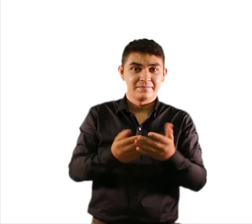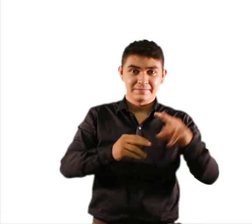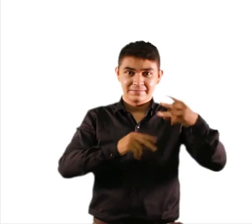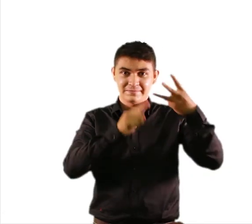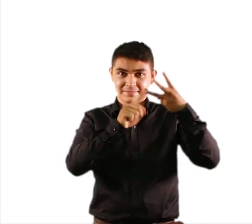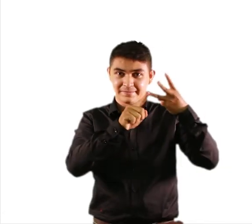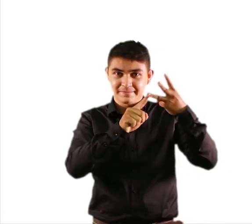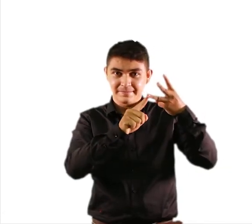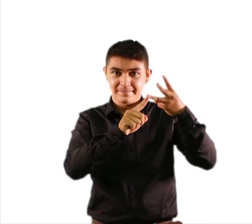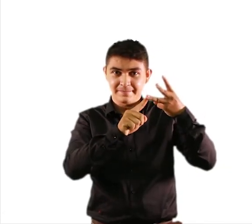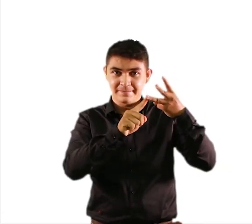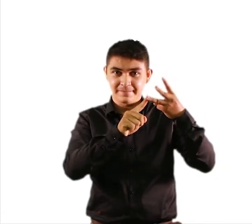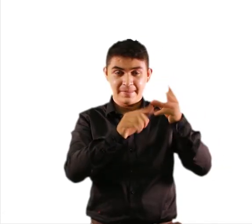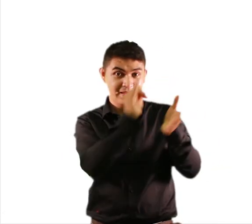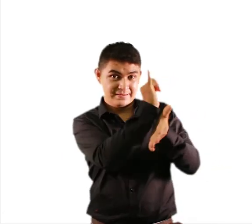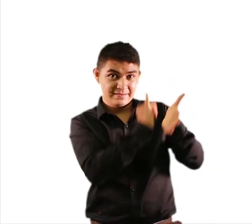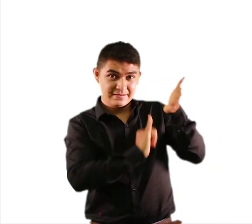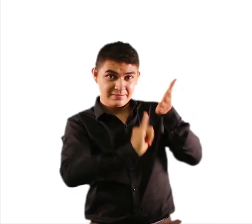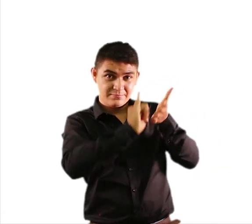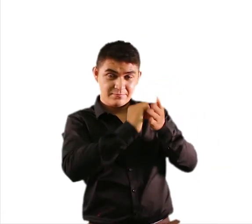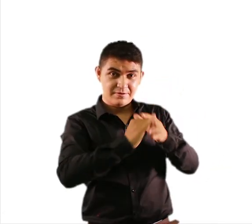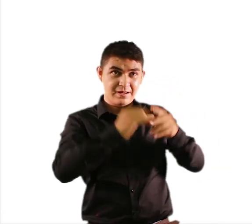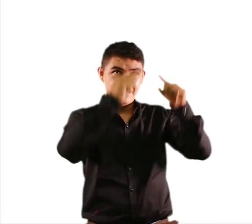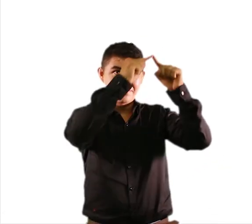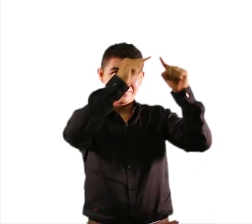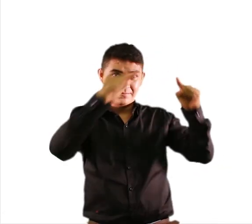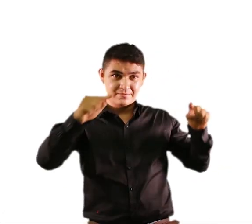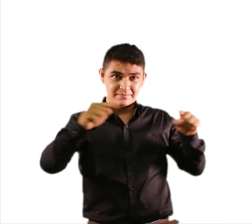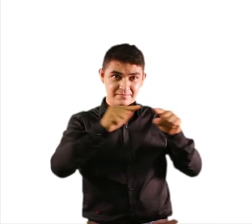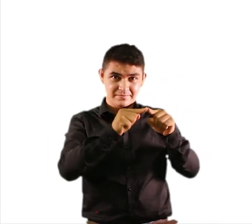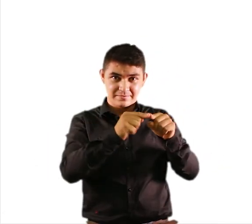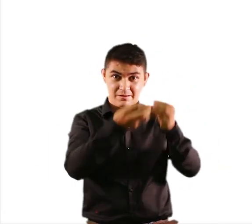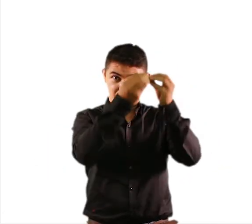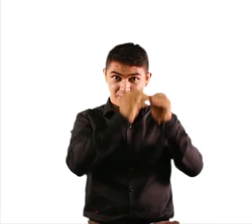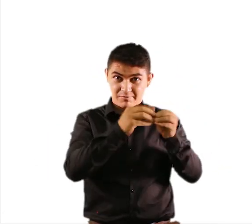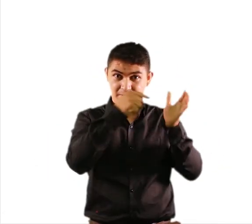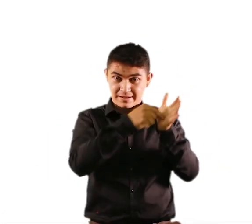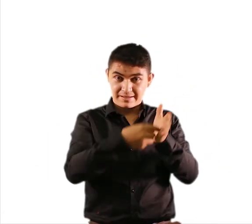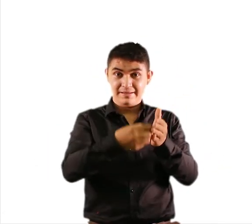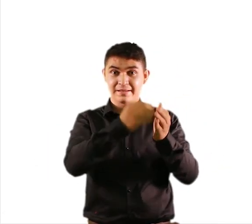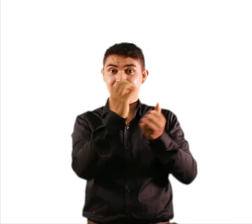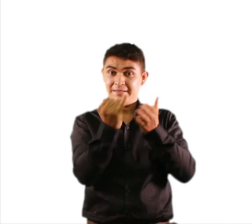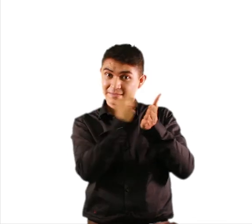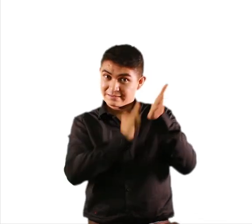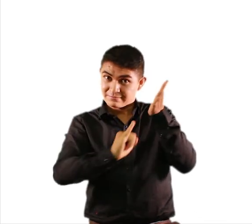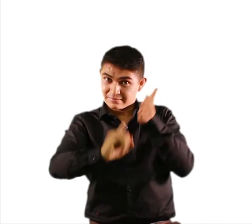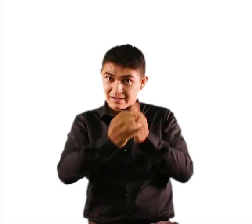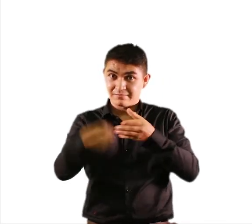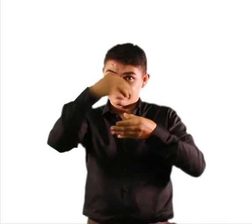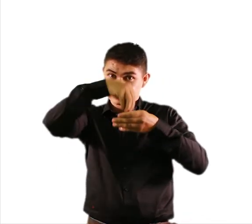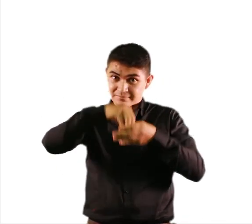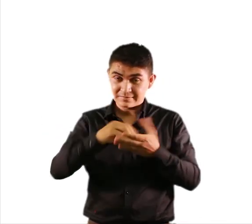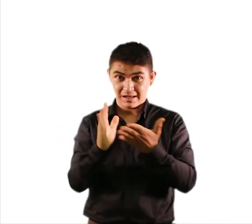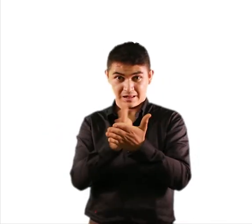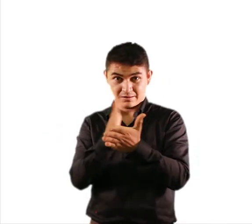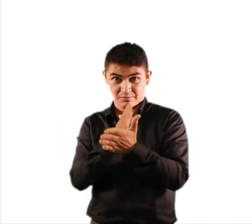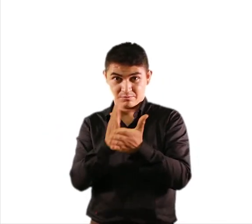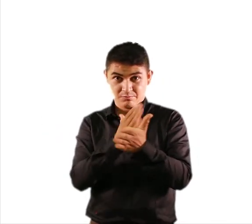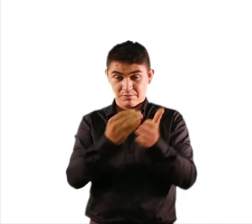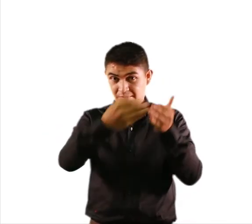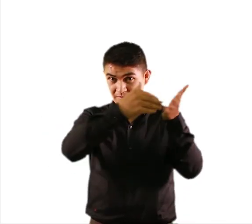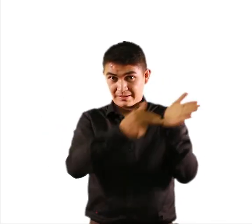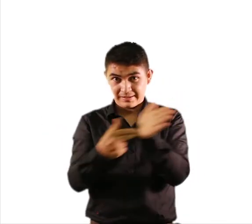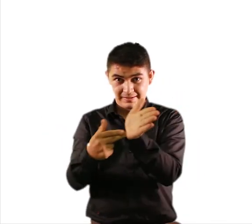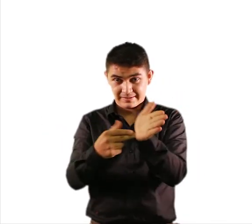Tercero, dibuja el triángulo formado en su cuaderno. Lo vas a hacer en el cuaderno identificando el ángulo recto y